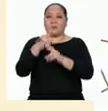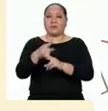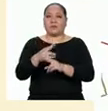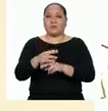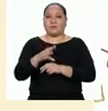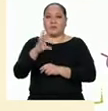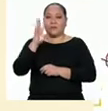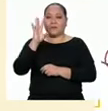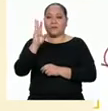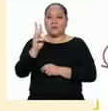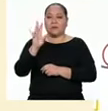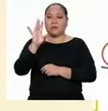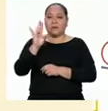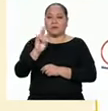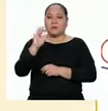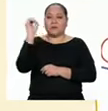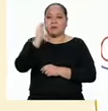resultado